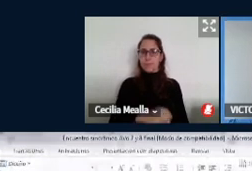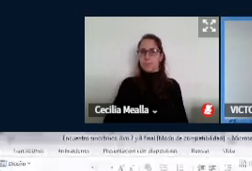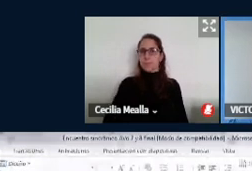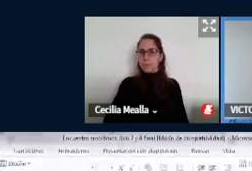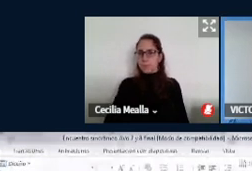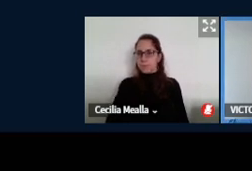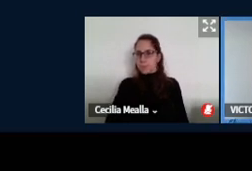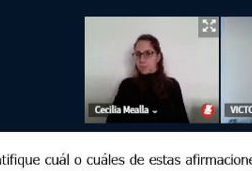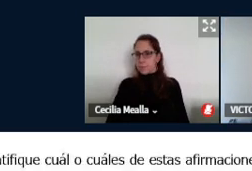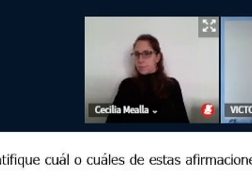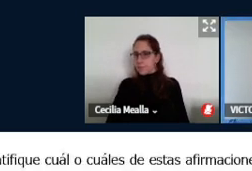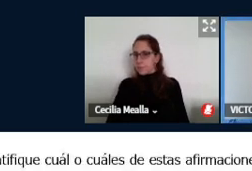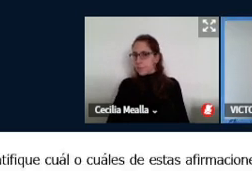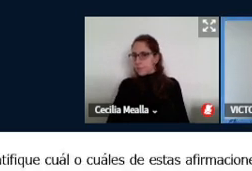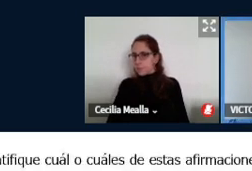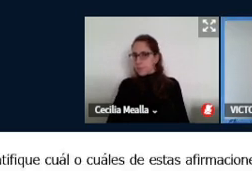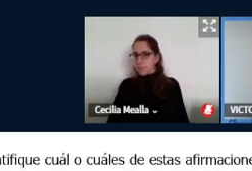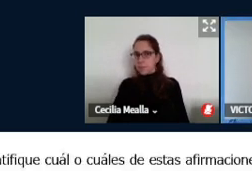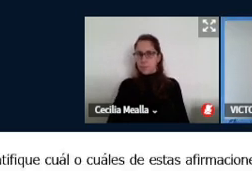Ahí.